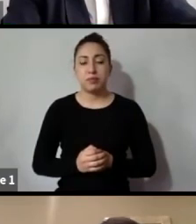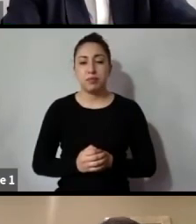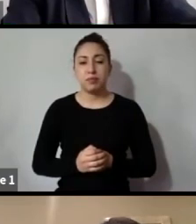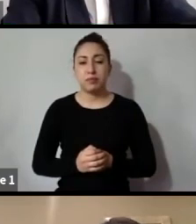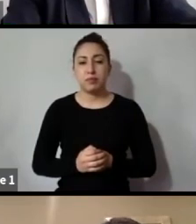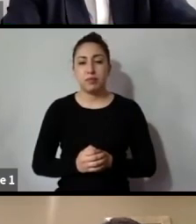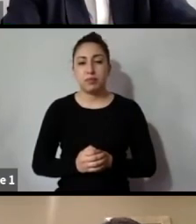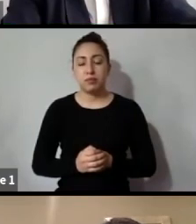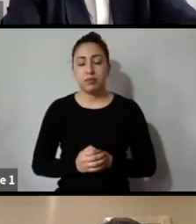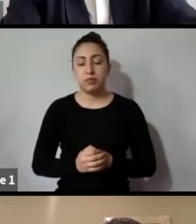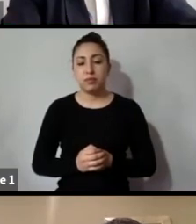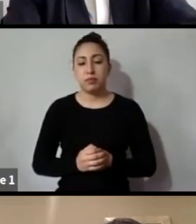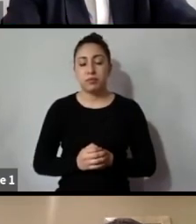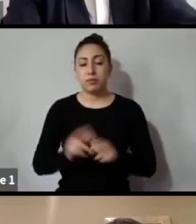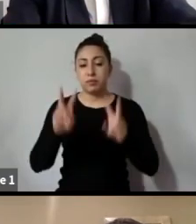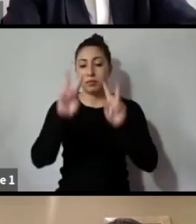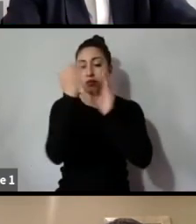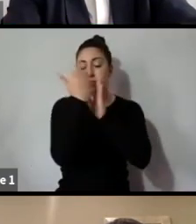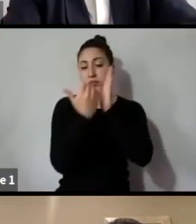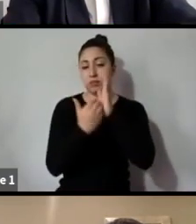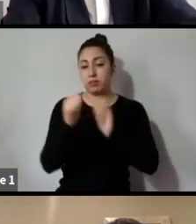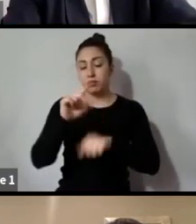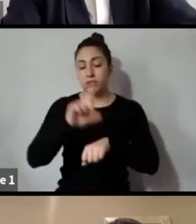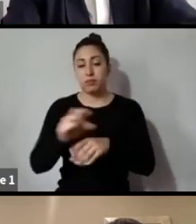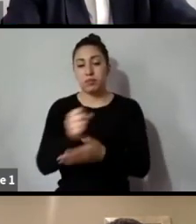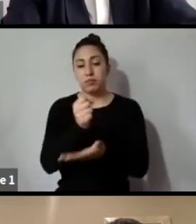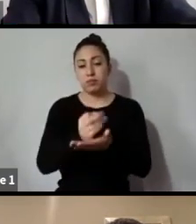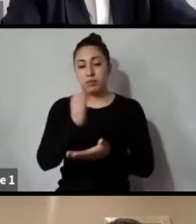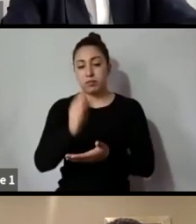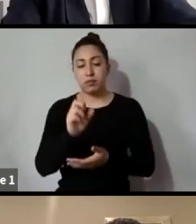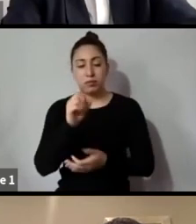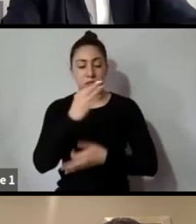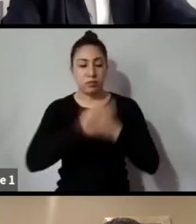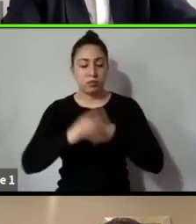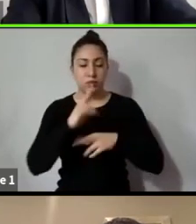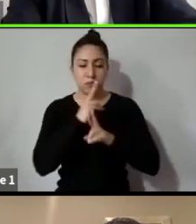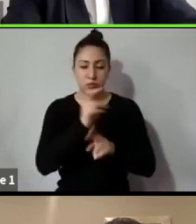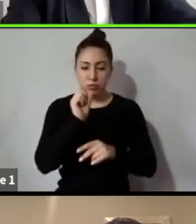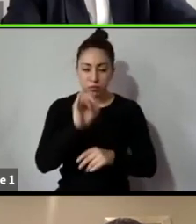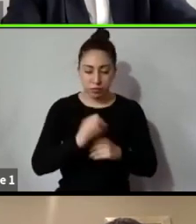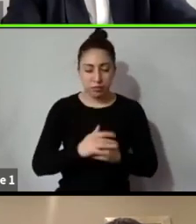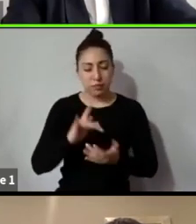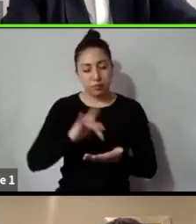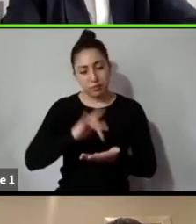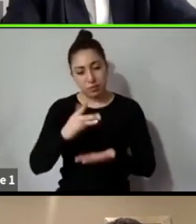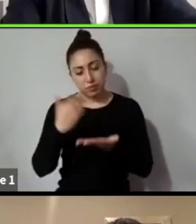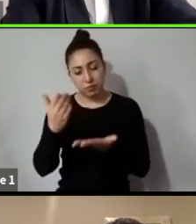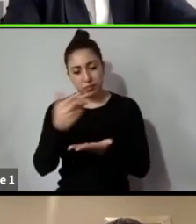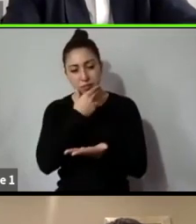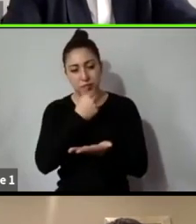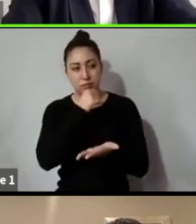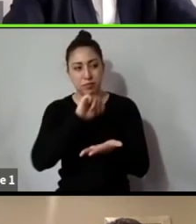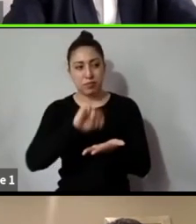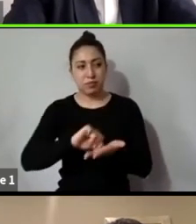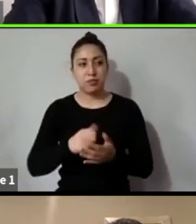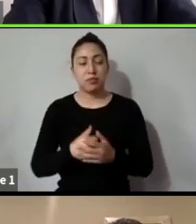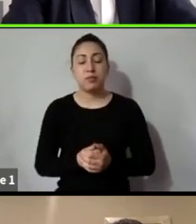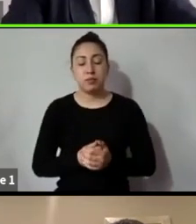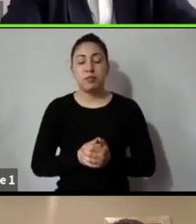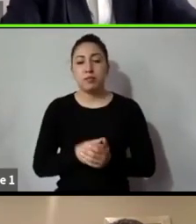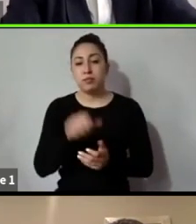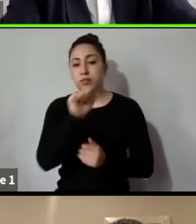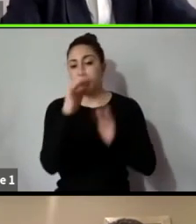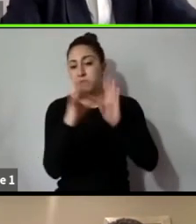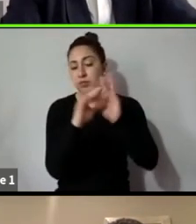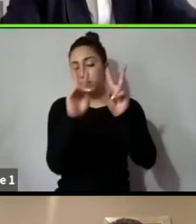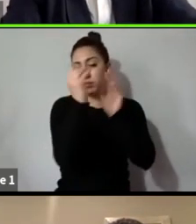presente punto del orden del día ha sido aprobado por unanimidad. Gracias, secretario. El siguiente punto en el